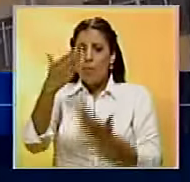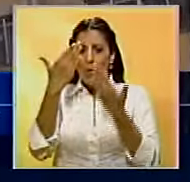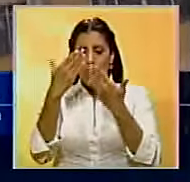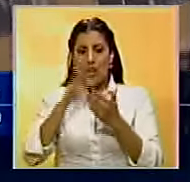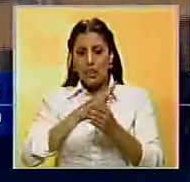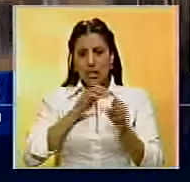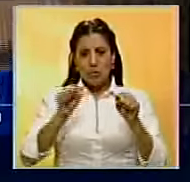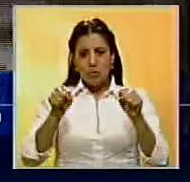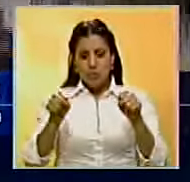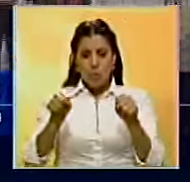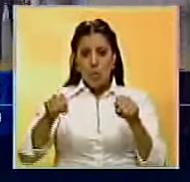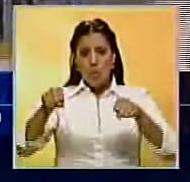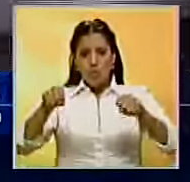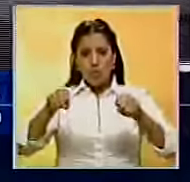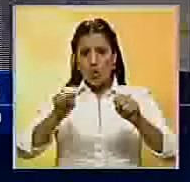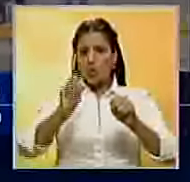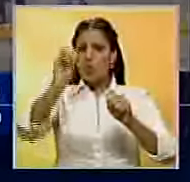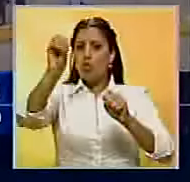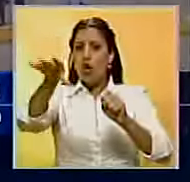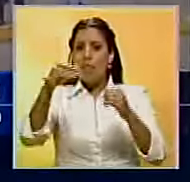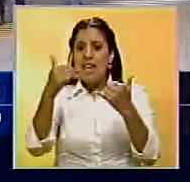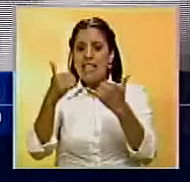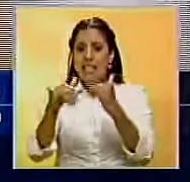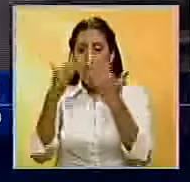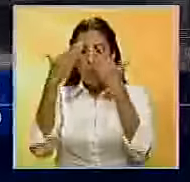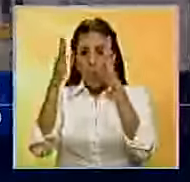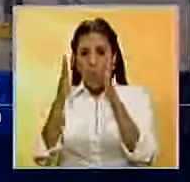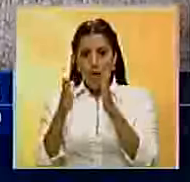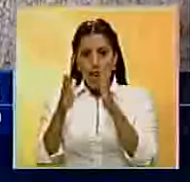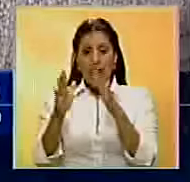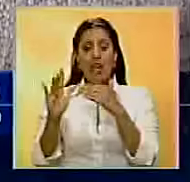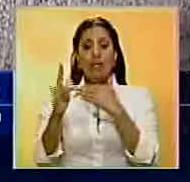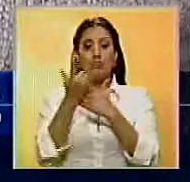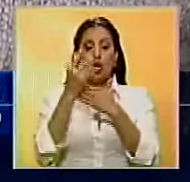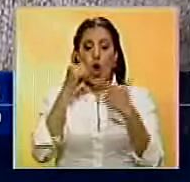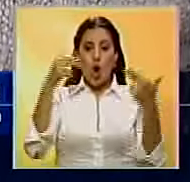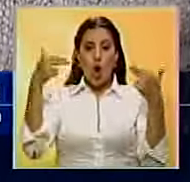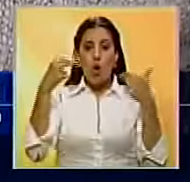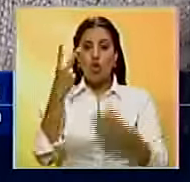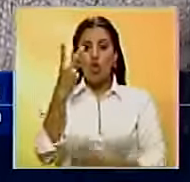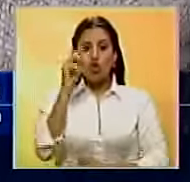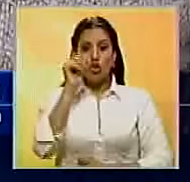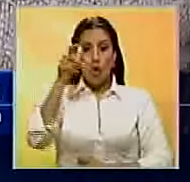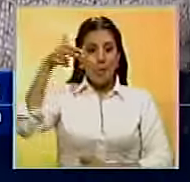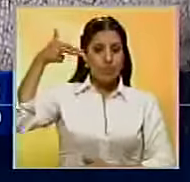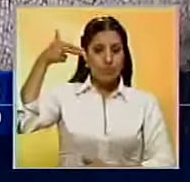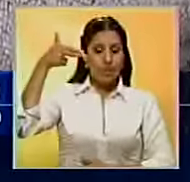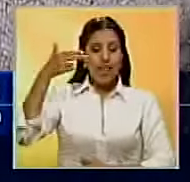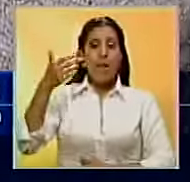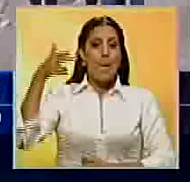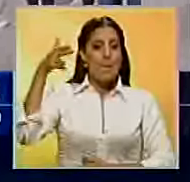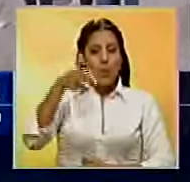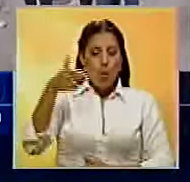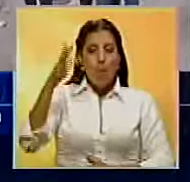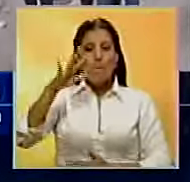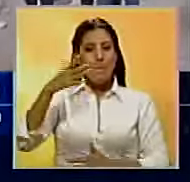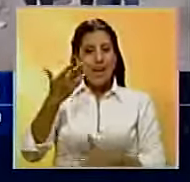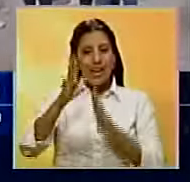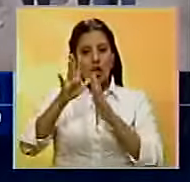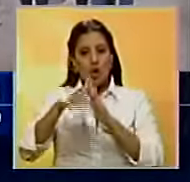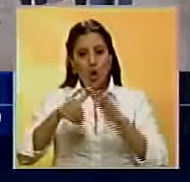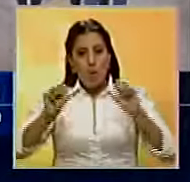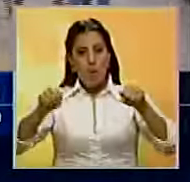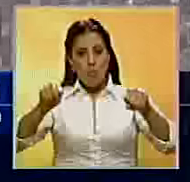se encontraba en su vehículo moto dejando a su hija en el colegio y fue abordado por dos pistoleros que le dispararon